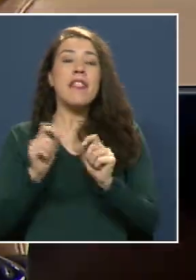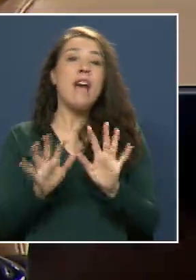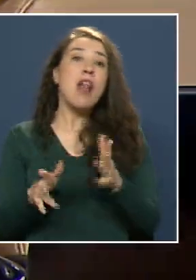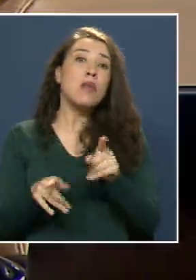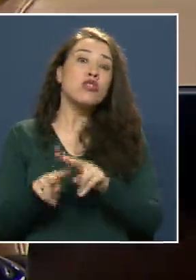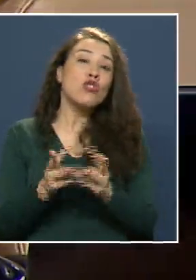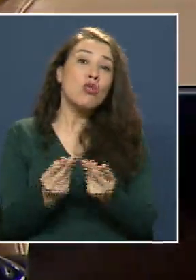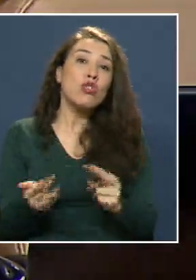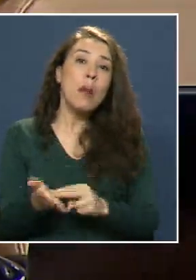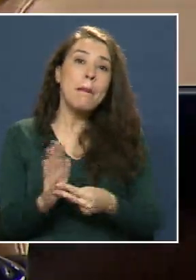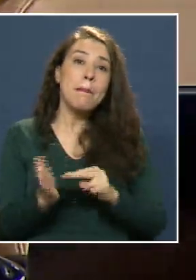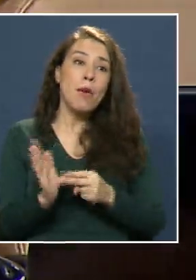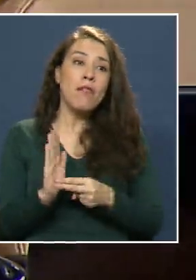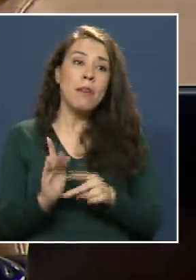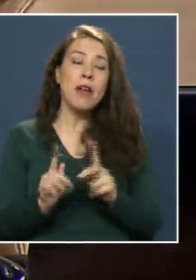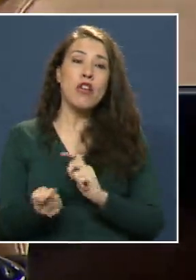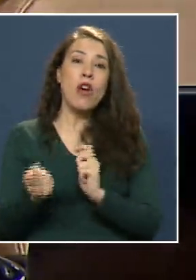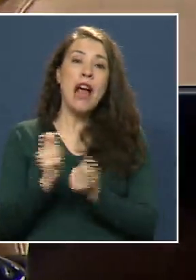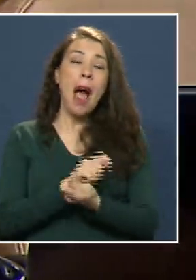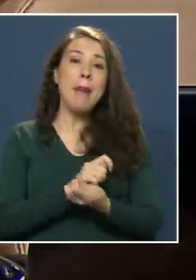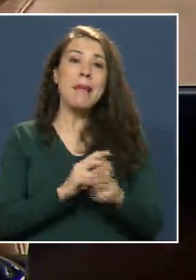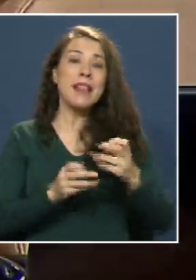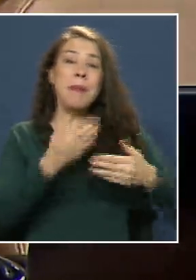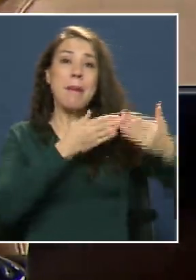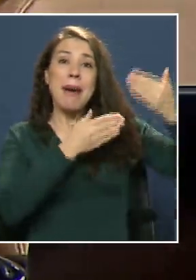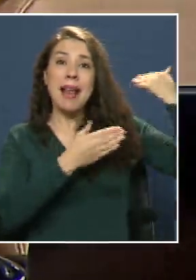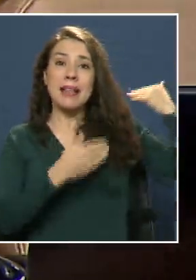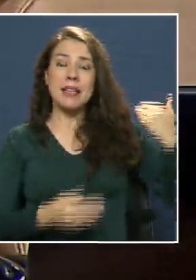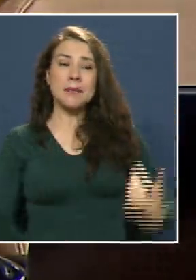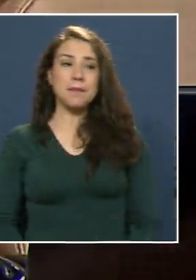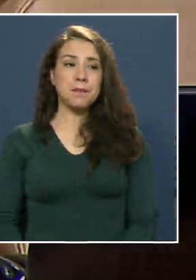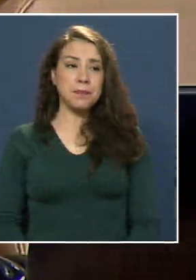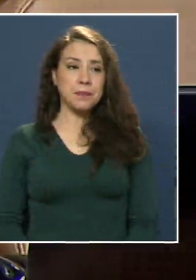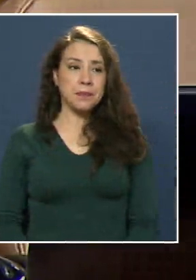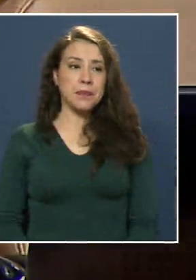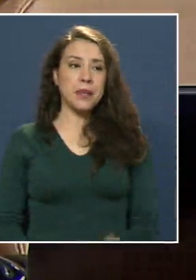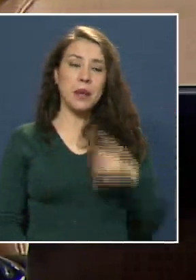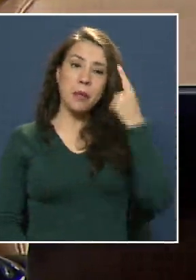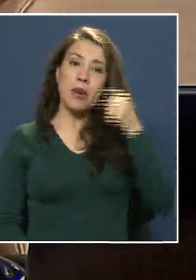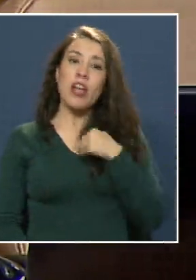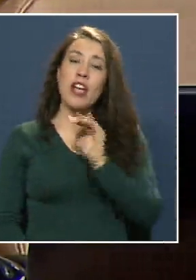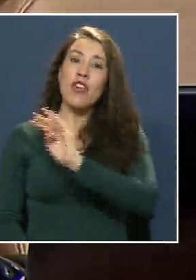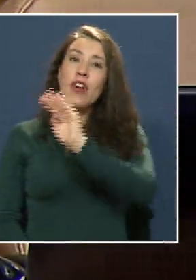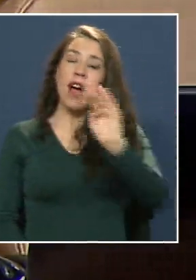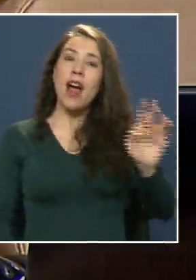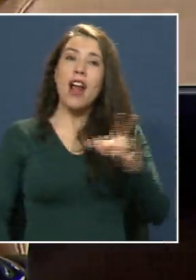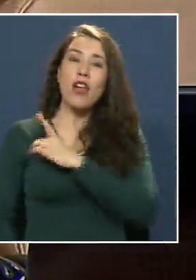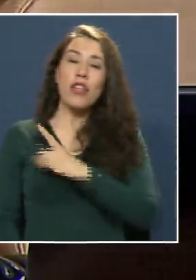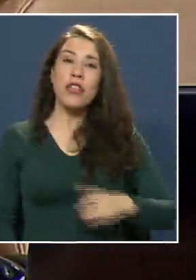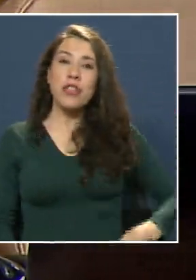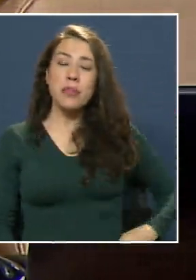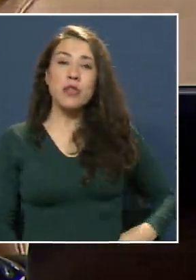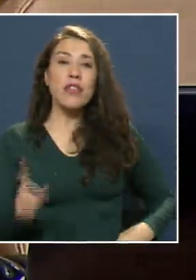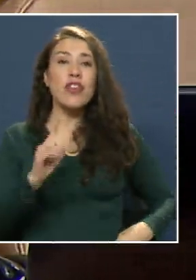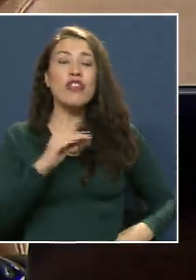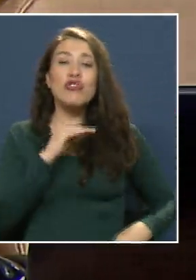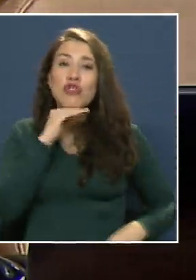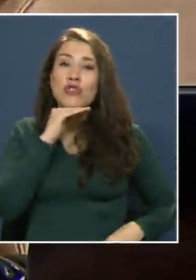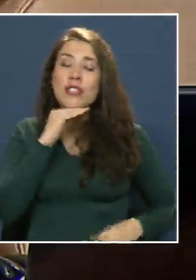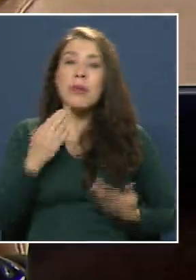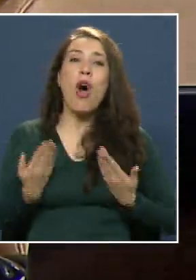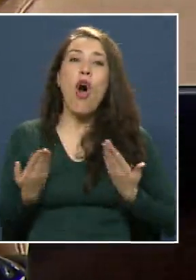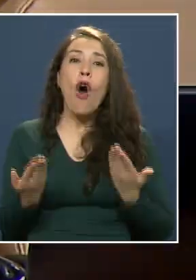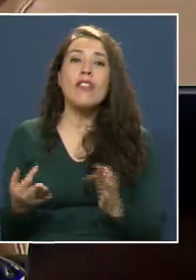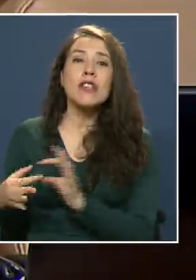el problema y no alteramos el principio de retroactividad. Pero sí quiero invitar a los colegas a que acá no basta con